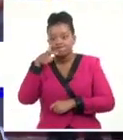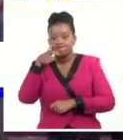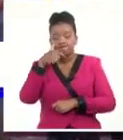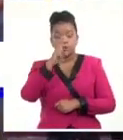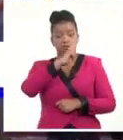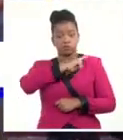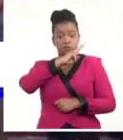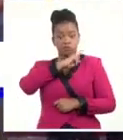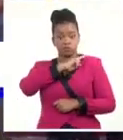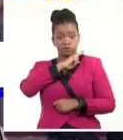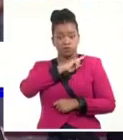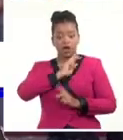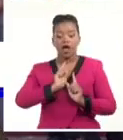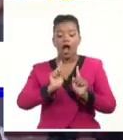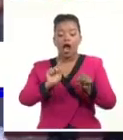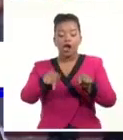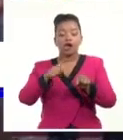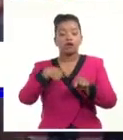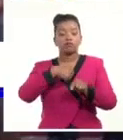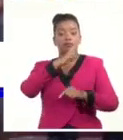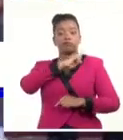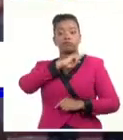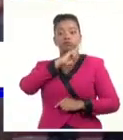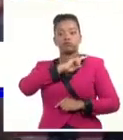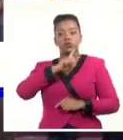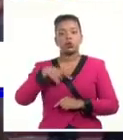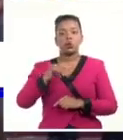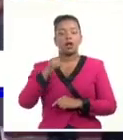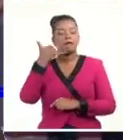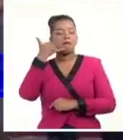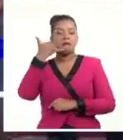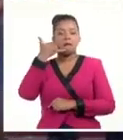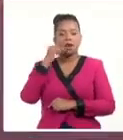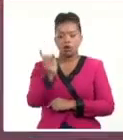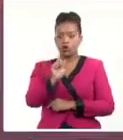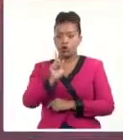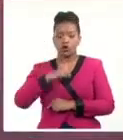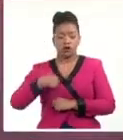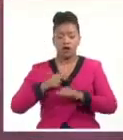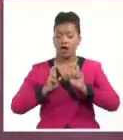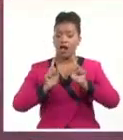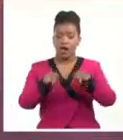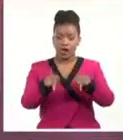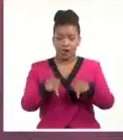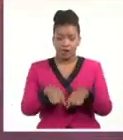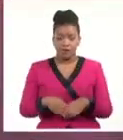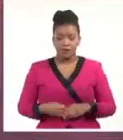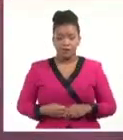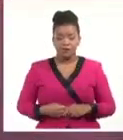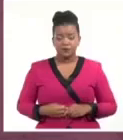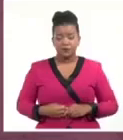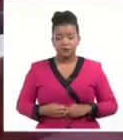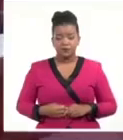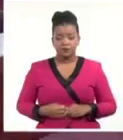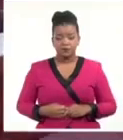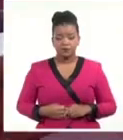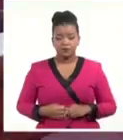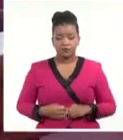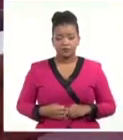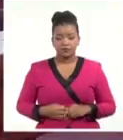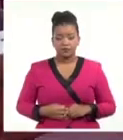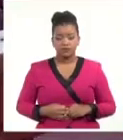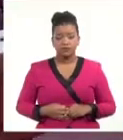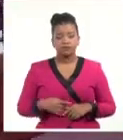dirigiendo desde el lugar del hecho, no desde un puesto de mando lejano, no de allí al lado. Arrojo que fue reconocido a los más jóvenes por